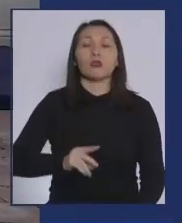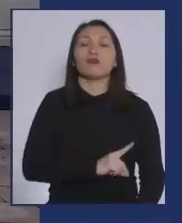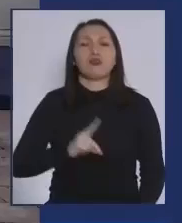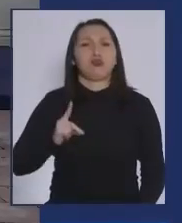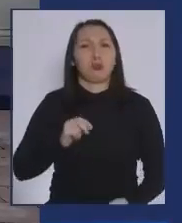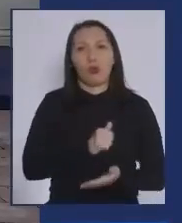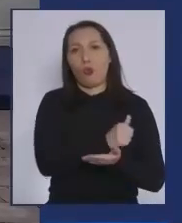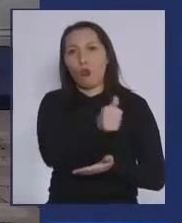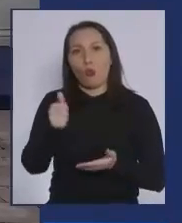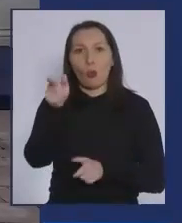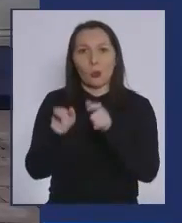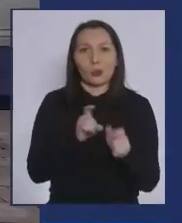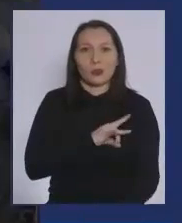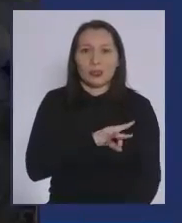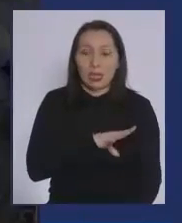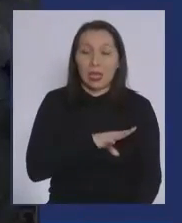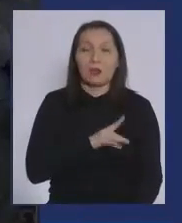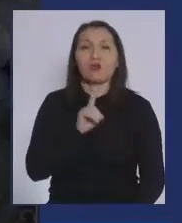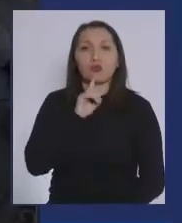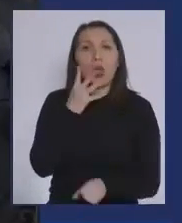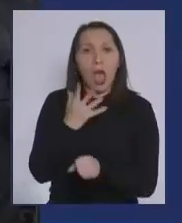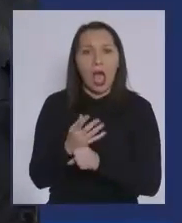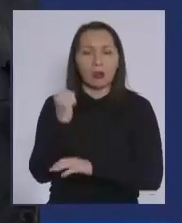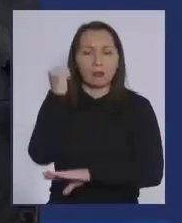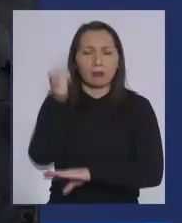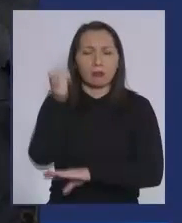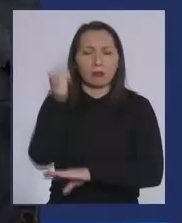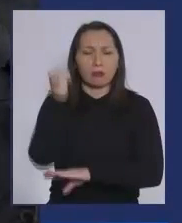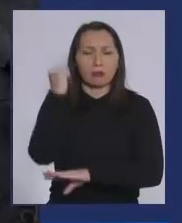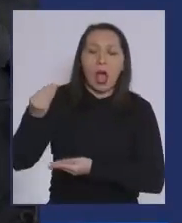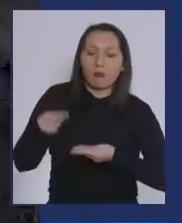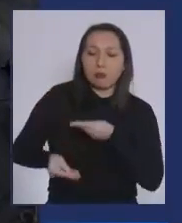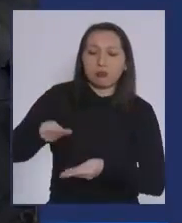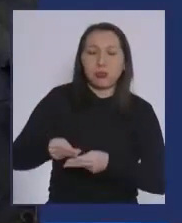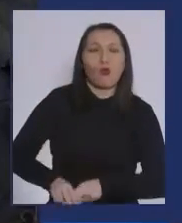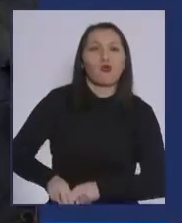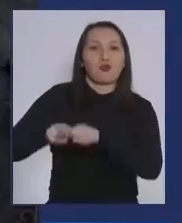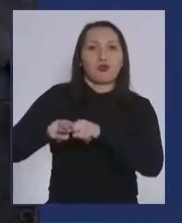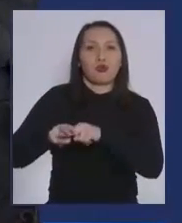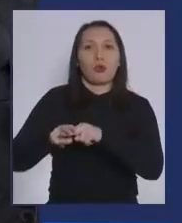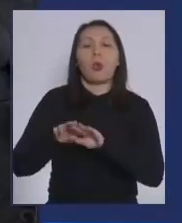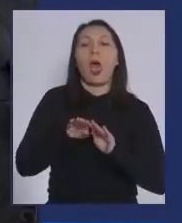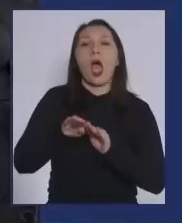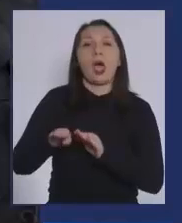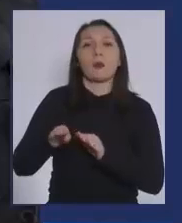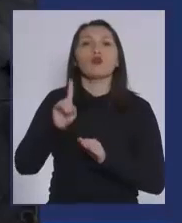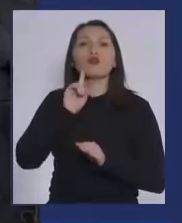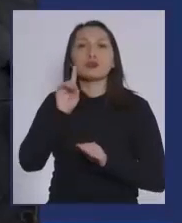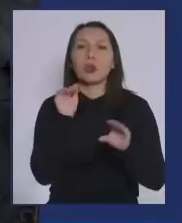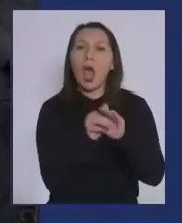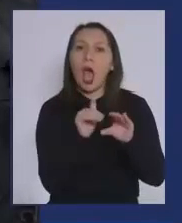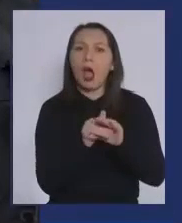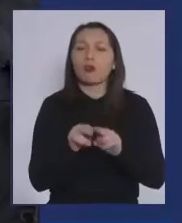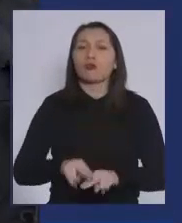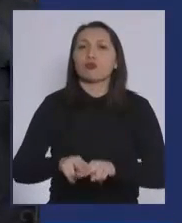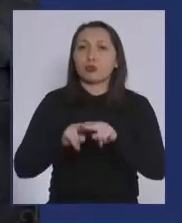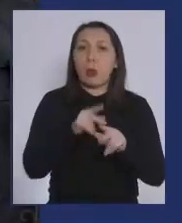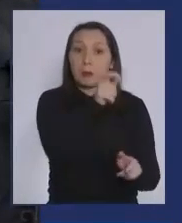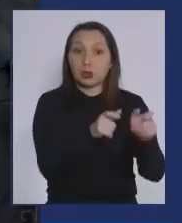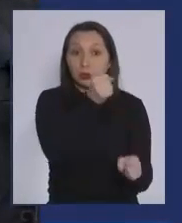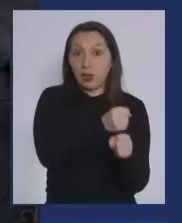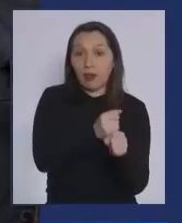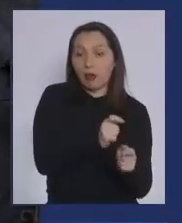todos los chilenos que tenga un pilar contributivo financiado con aportes y ahorros de los